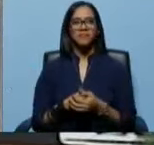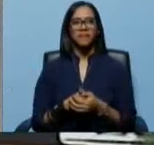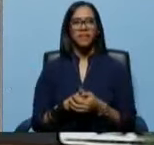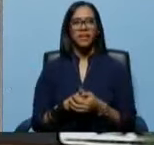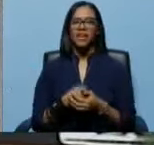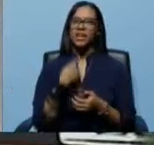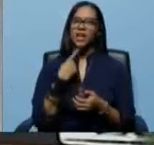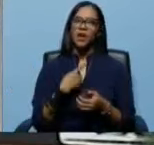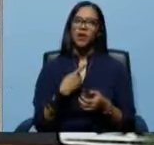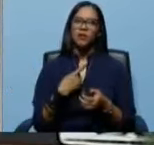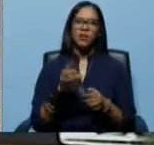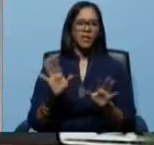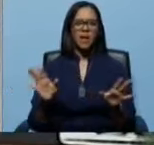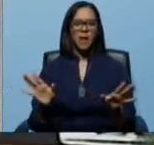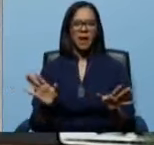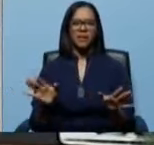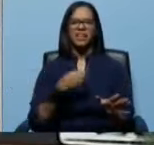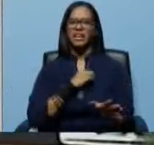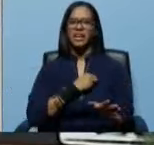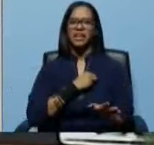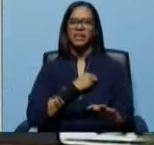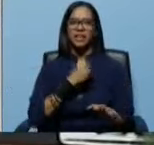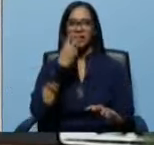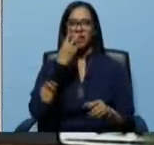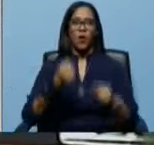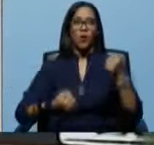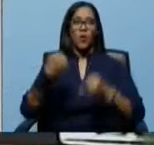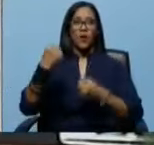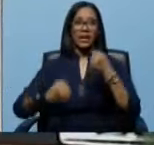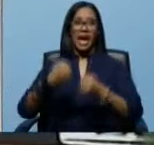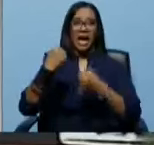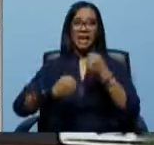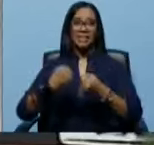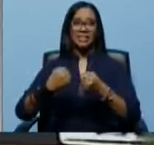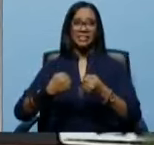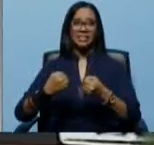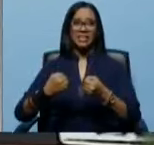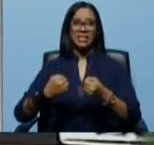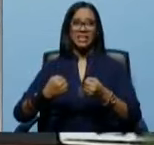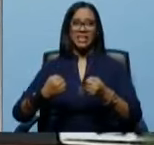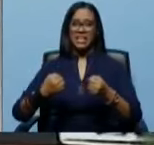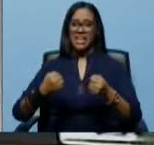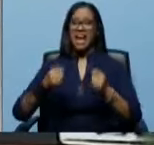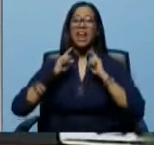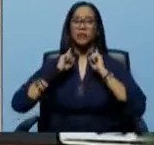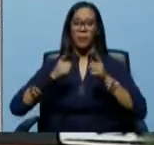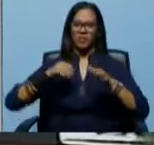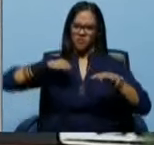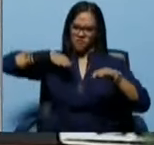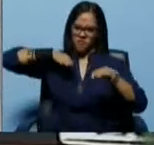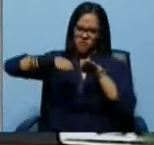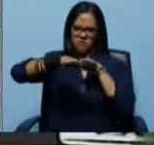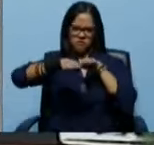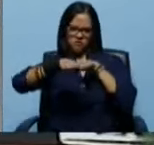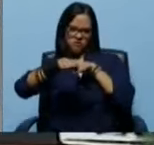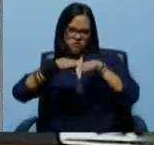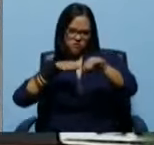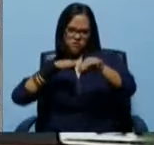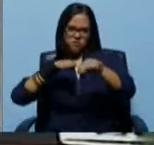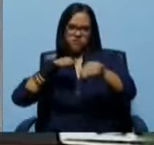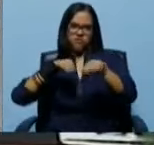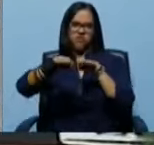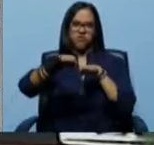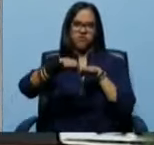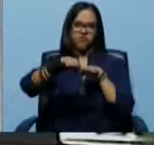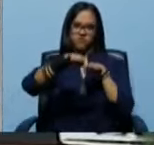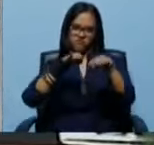Y digo, ya va, vale, ¿qué es esto? Y de repente veo unos carros que salen echando candela en la carretera. Con ese